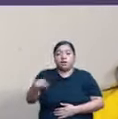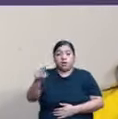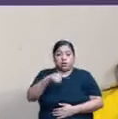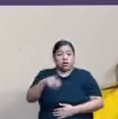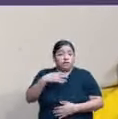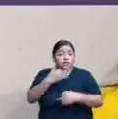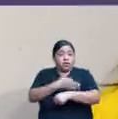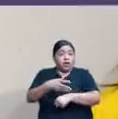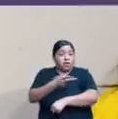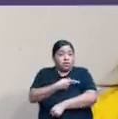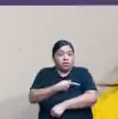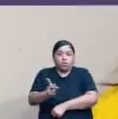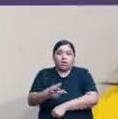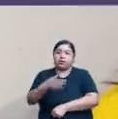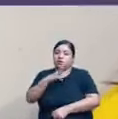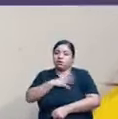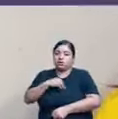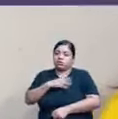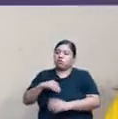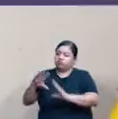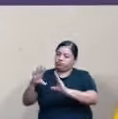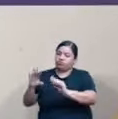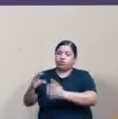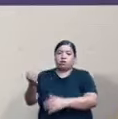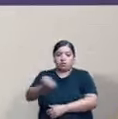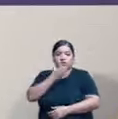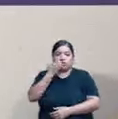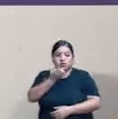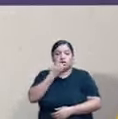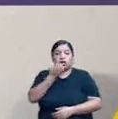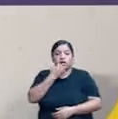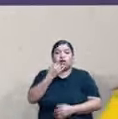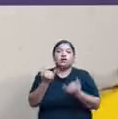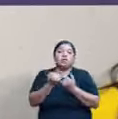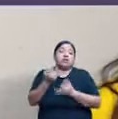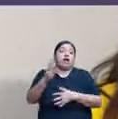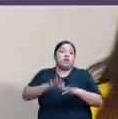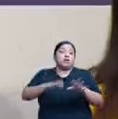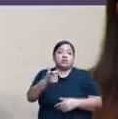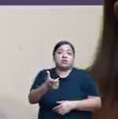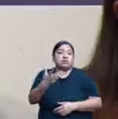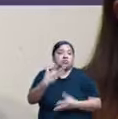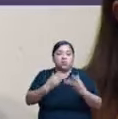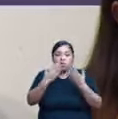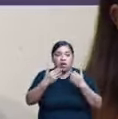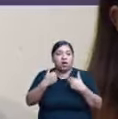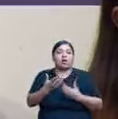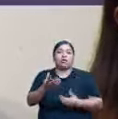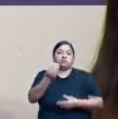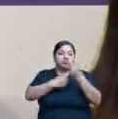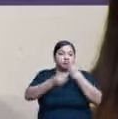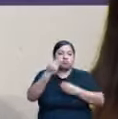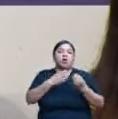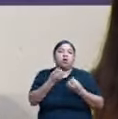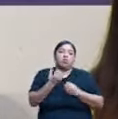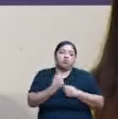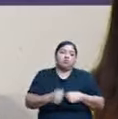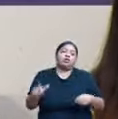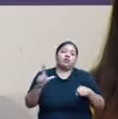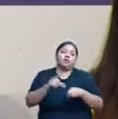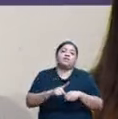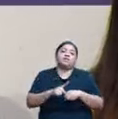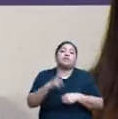pobreza, con deficiencias alimentarias y en algunos casos también con deficiencias sociales. Por eso es importante entender